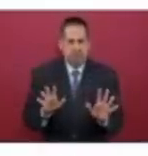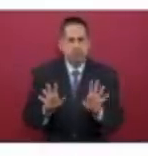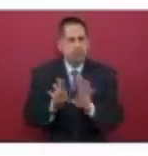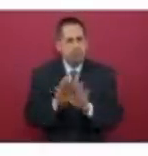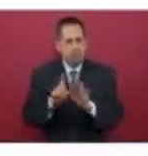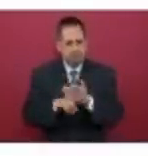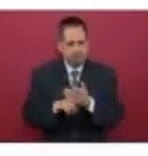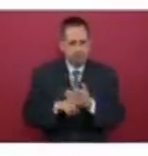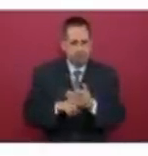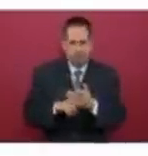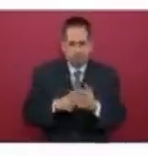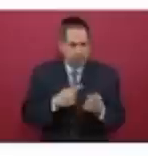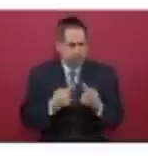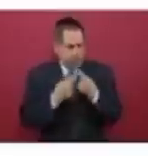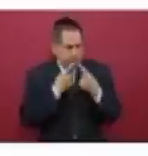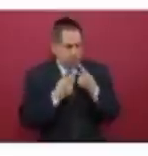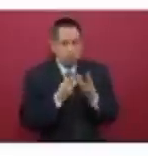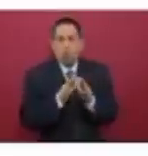solución